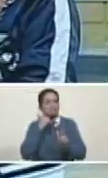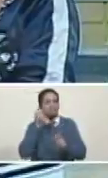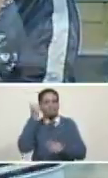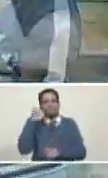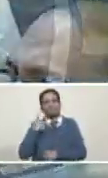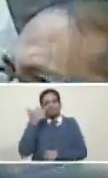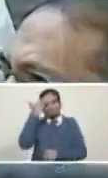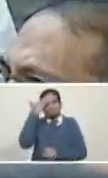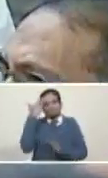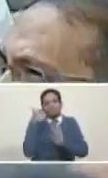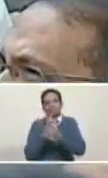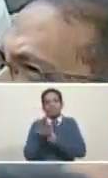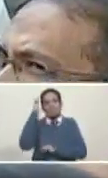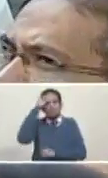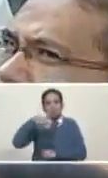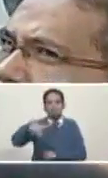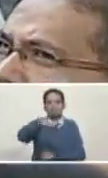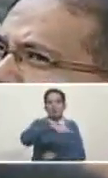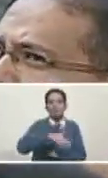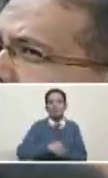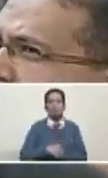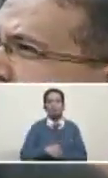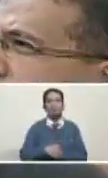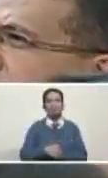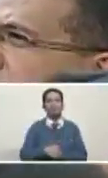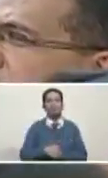ustedes son un hombre del pueblo.